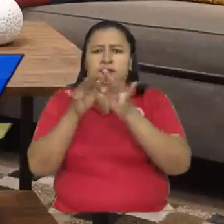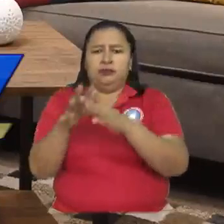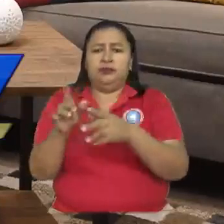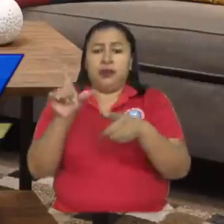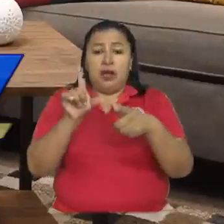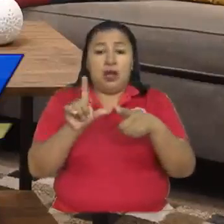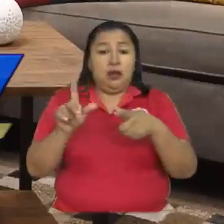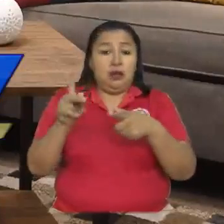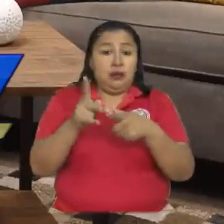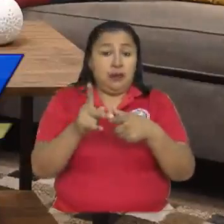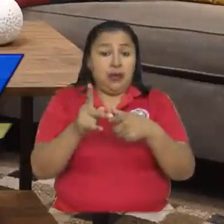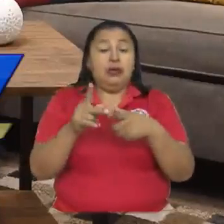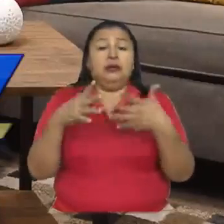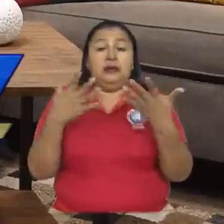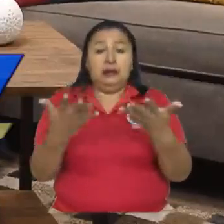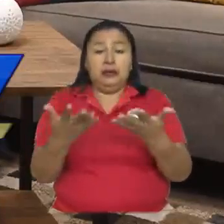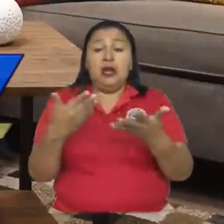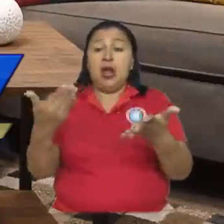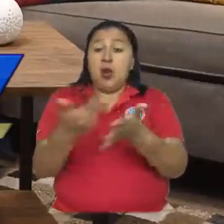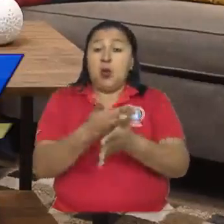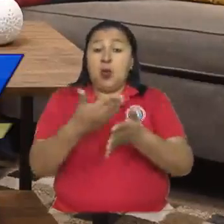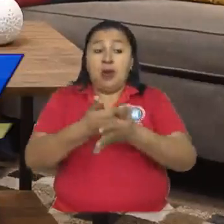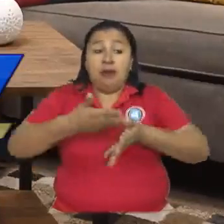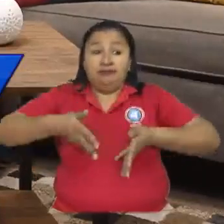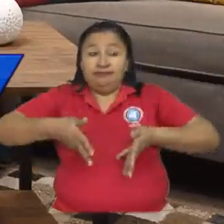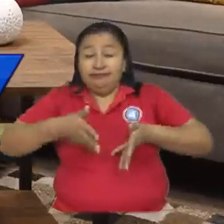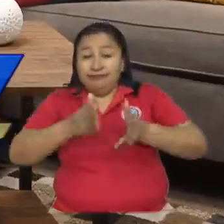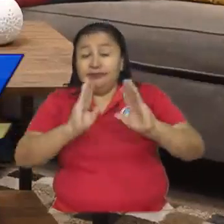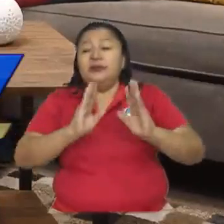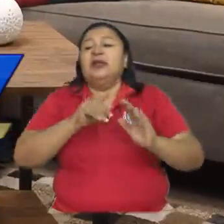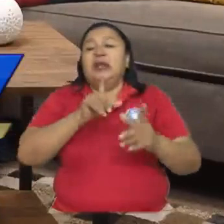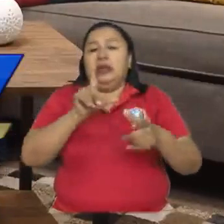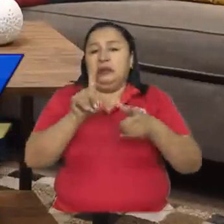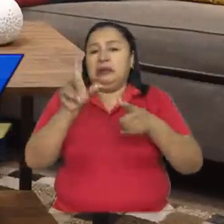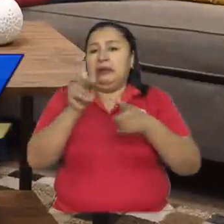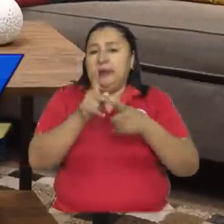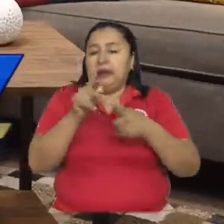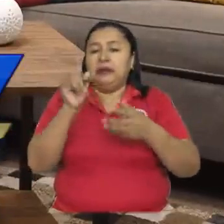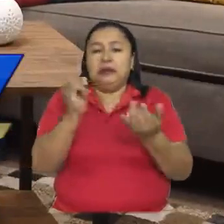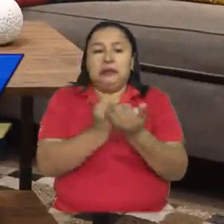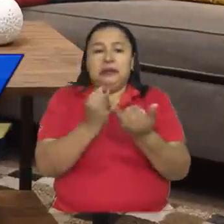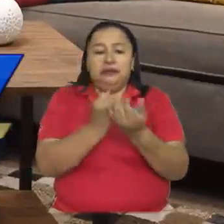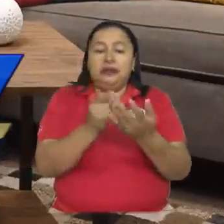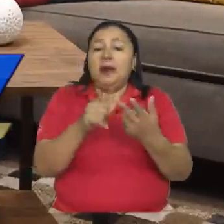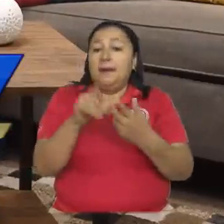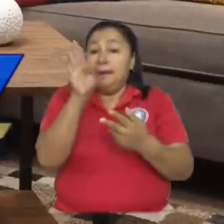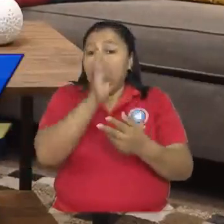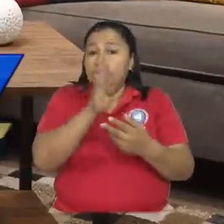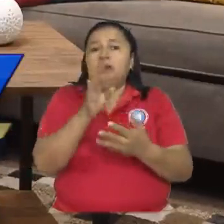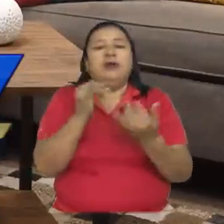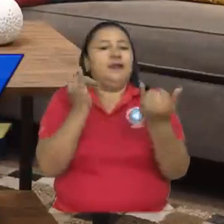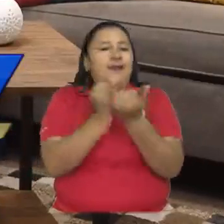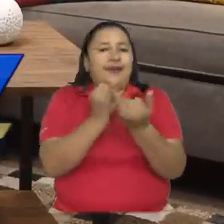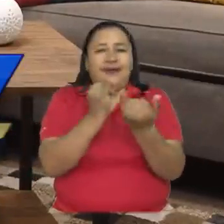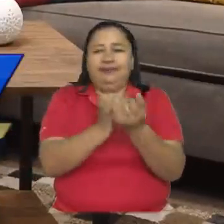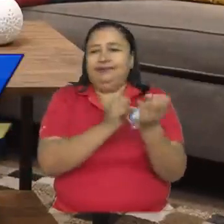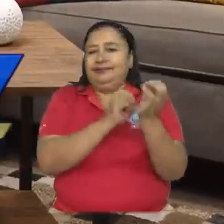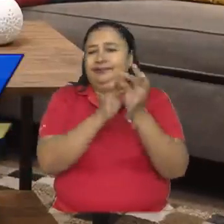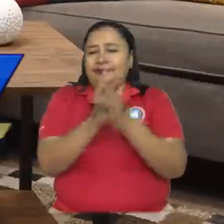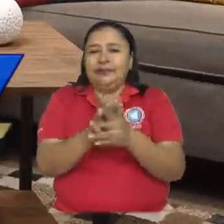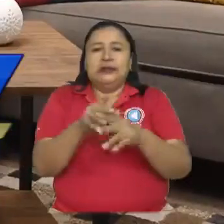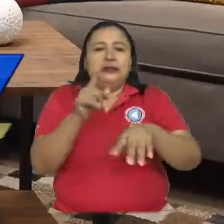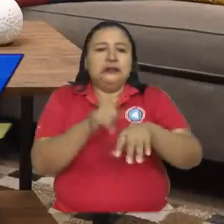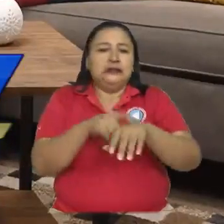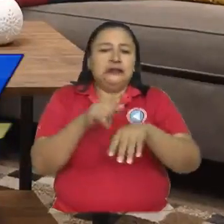de Perlas, aprovechando también la nueva carretera. Nueva carretera, ¿verdad? Y también en el caso de Bluefield. Y por supuesto, pues en términos